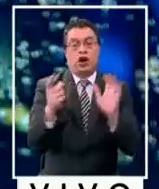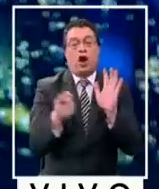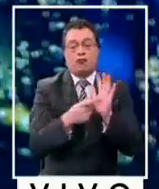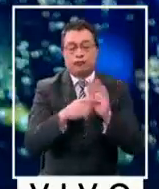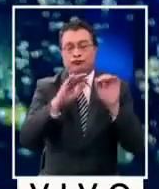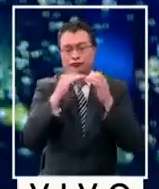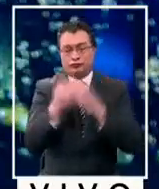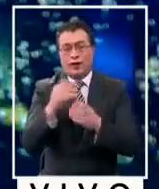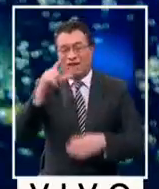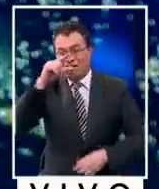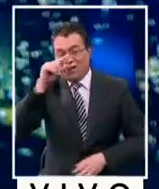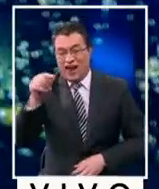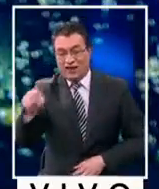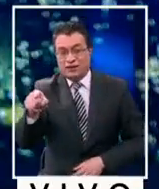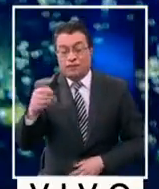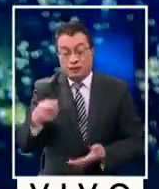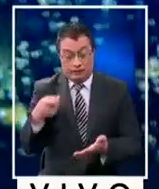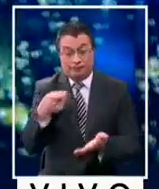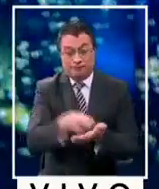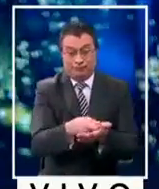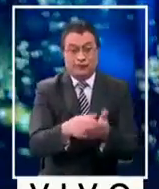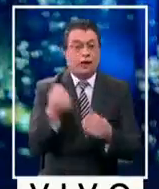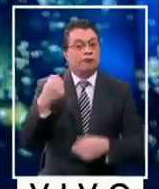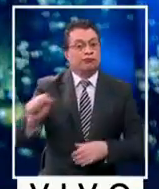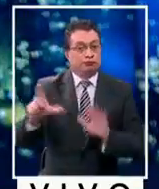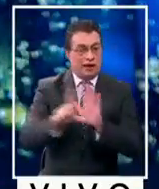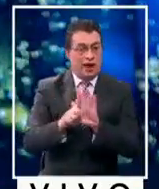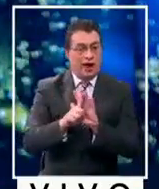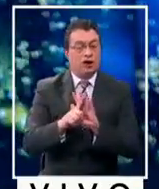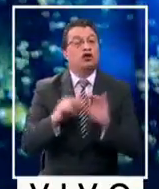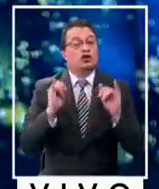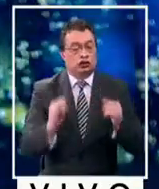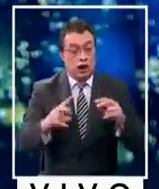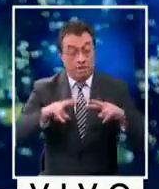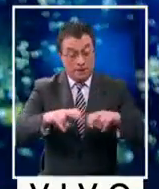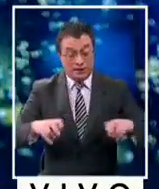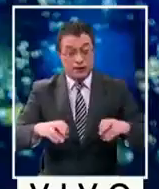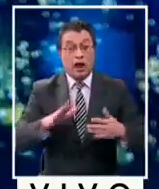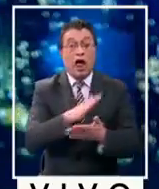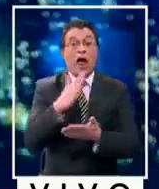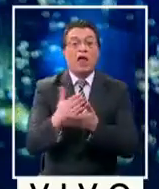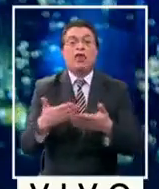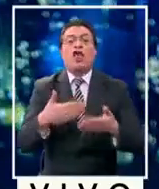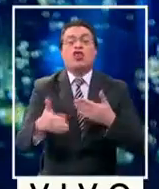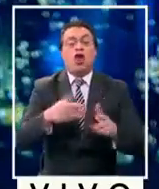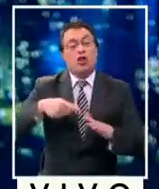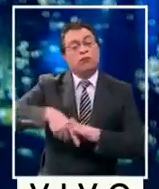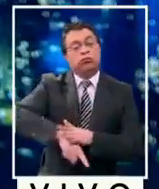Eduardo Frei. Que hubo financiamiento ilegal es un hecho. Investigar hasta dónde llegó es un deber.